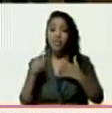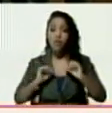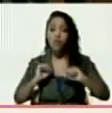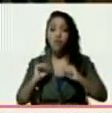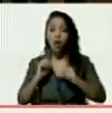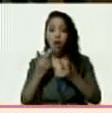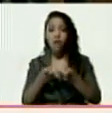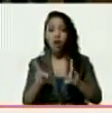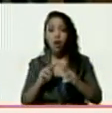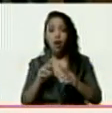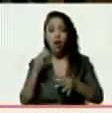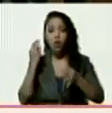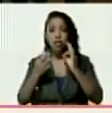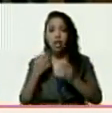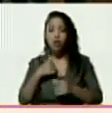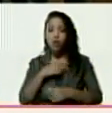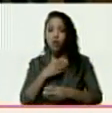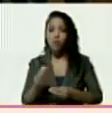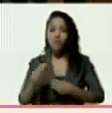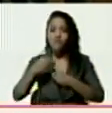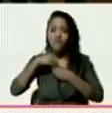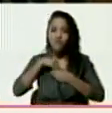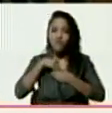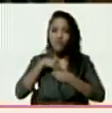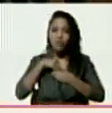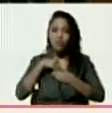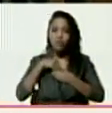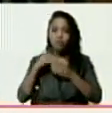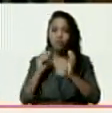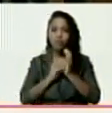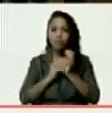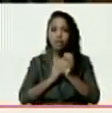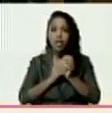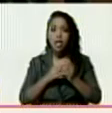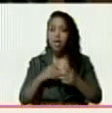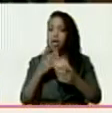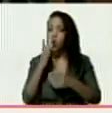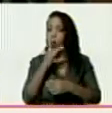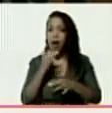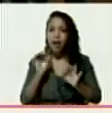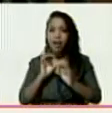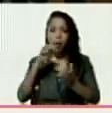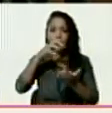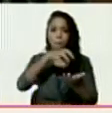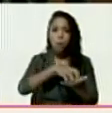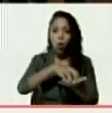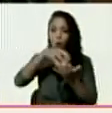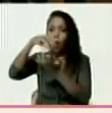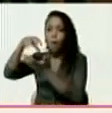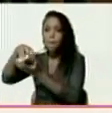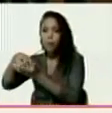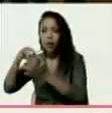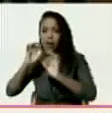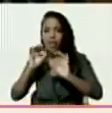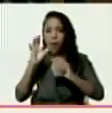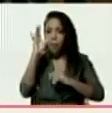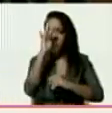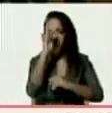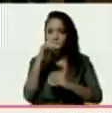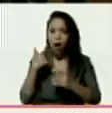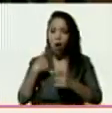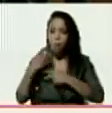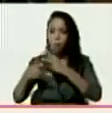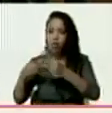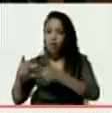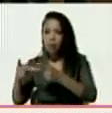valores justicieros los llevamos nosotros muy inculcados. Y no habrá ni cúpula que pueda burlar los procedimientos y